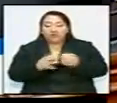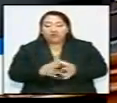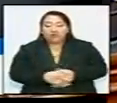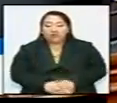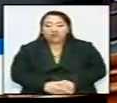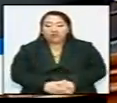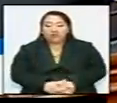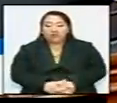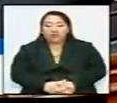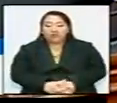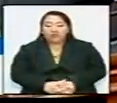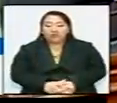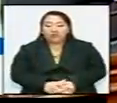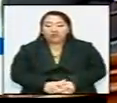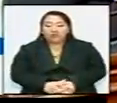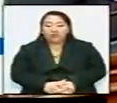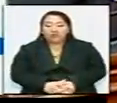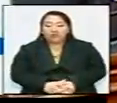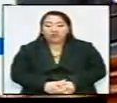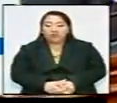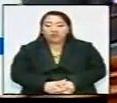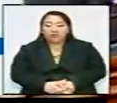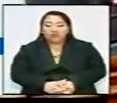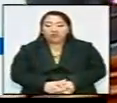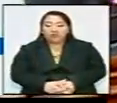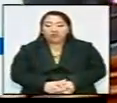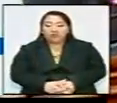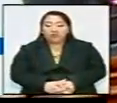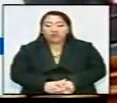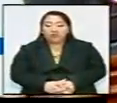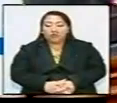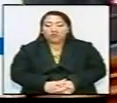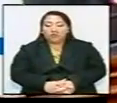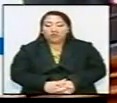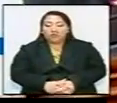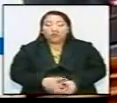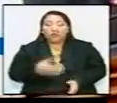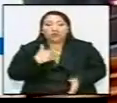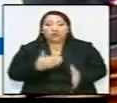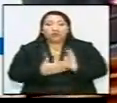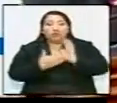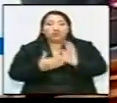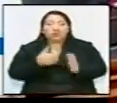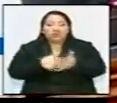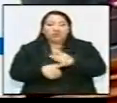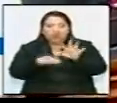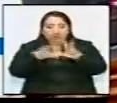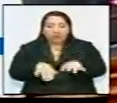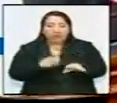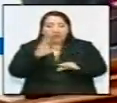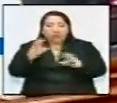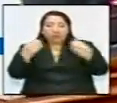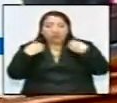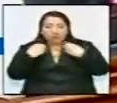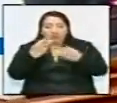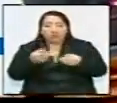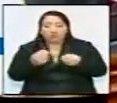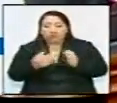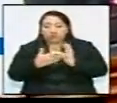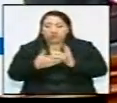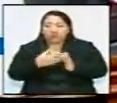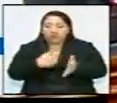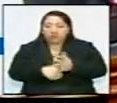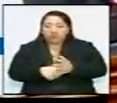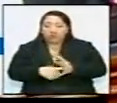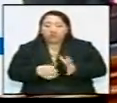manifestar que fui yo la que presenté la carta de allanamiento. Yo misma fui a su despacho a presentar